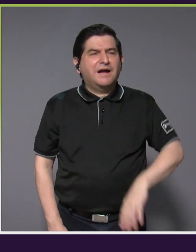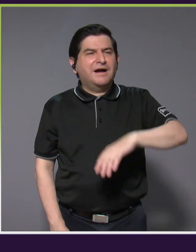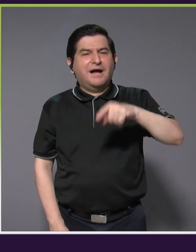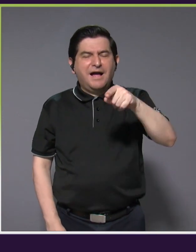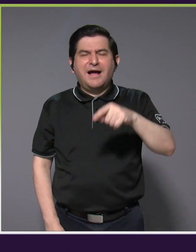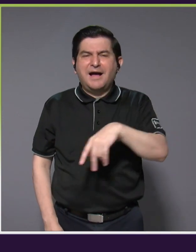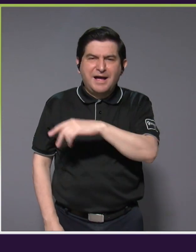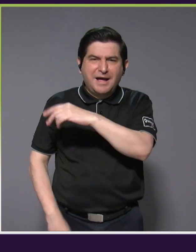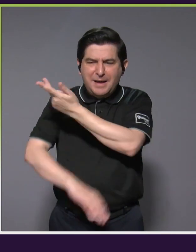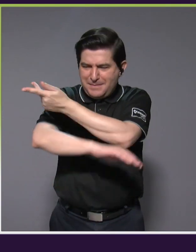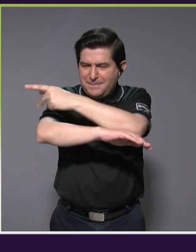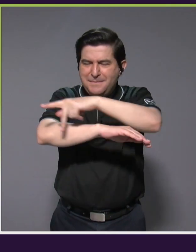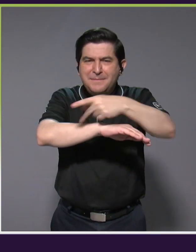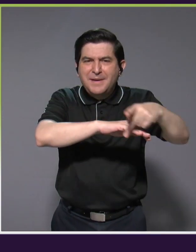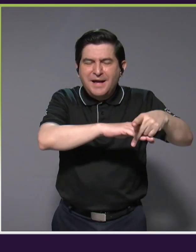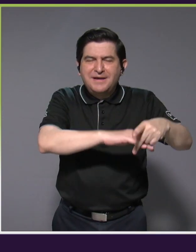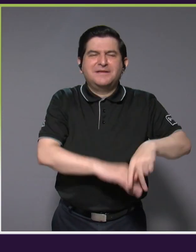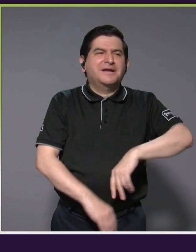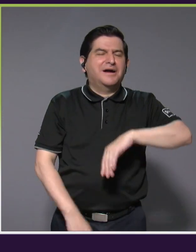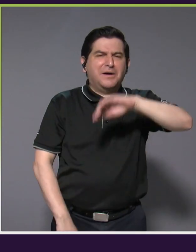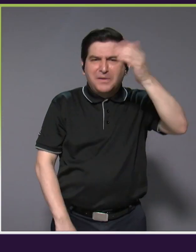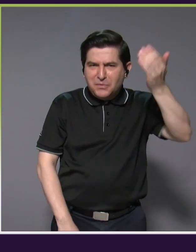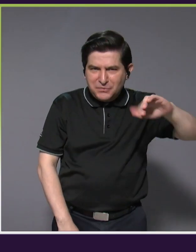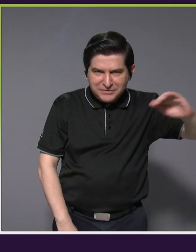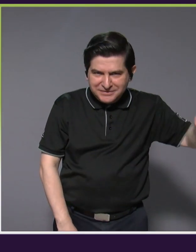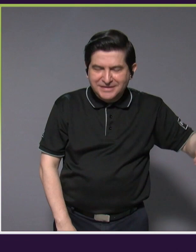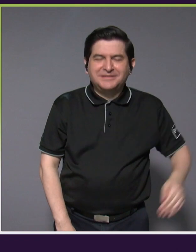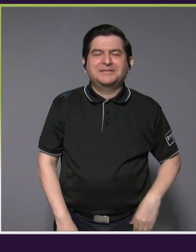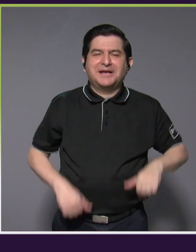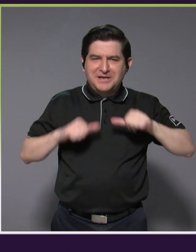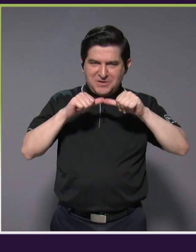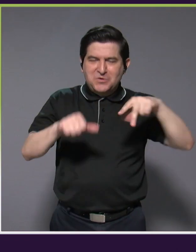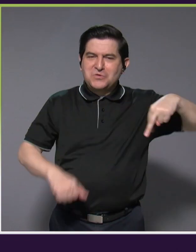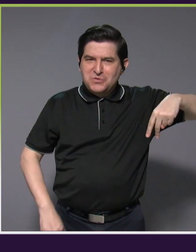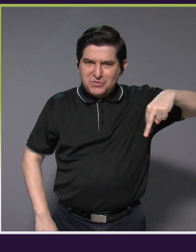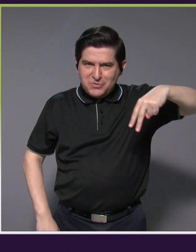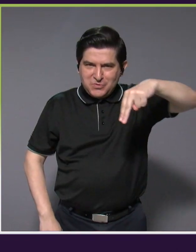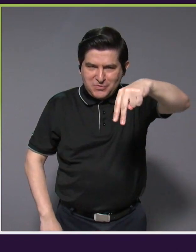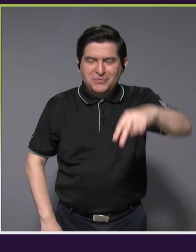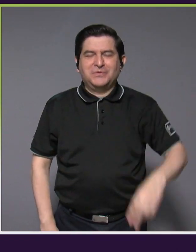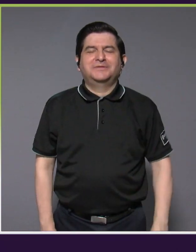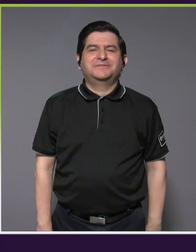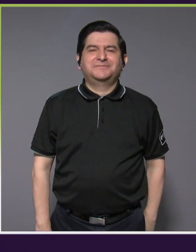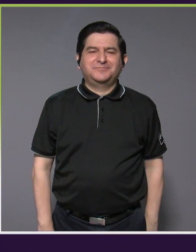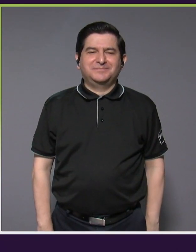Playa, montaña. Playa. Ok, muy bien, caminando, vamos, caminando por todos lados.